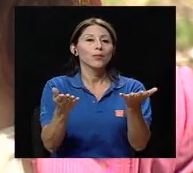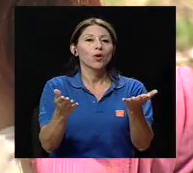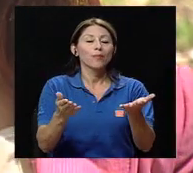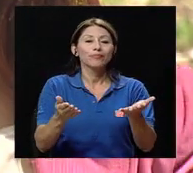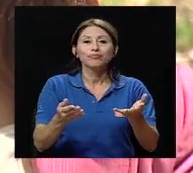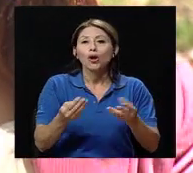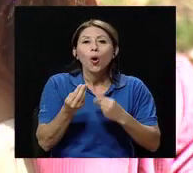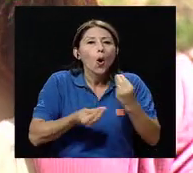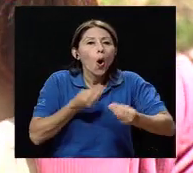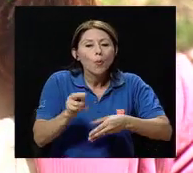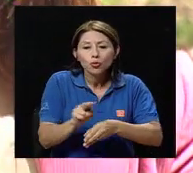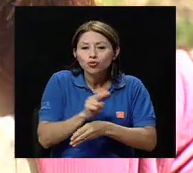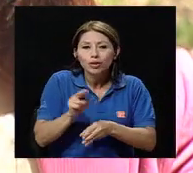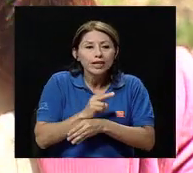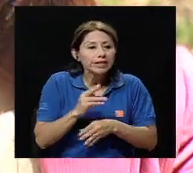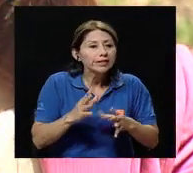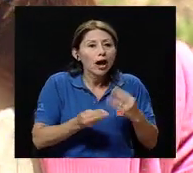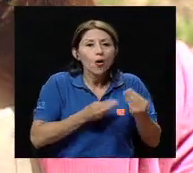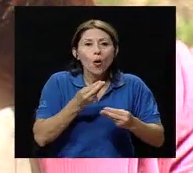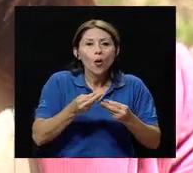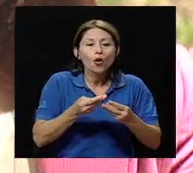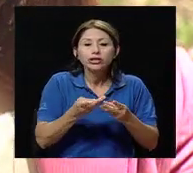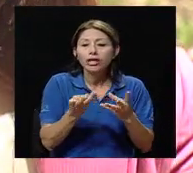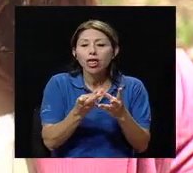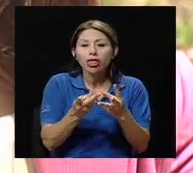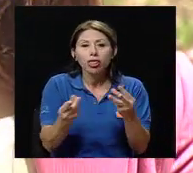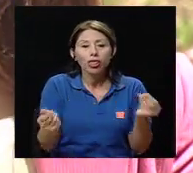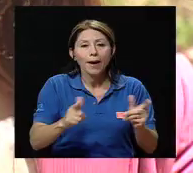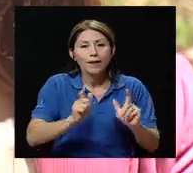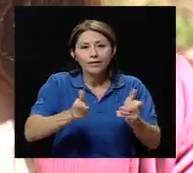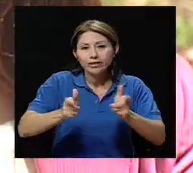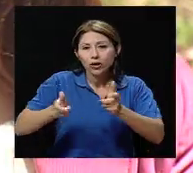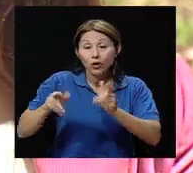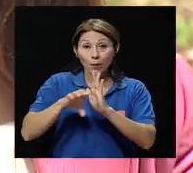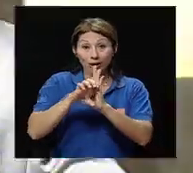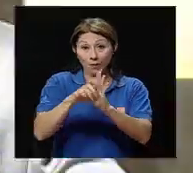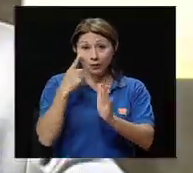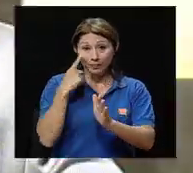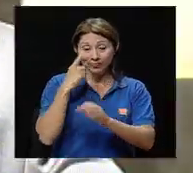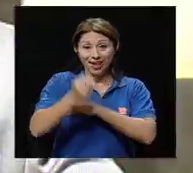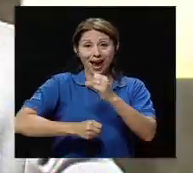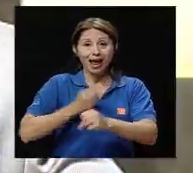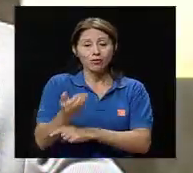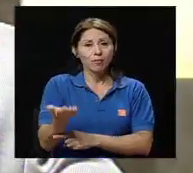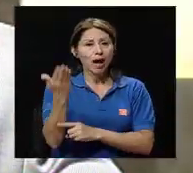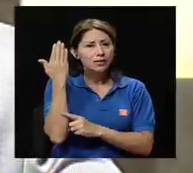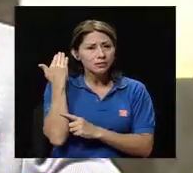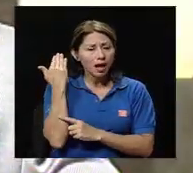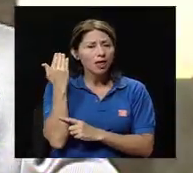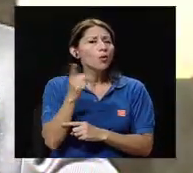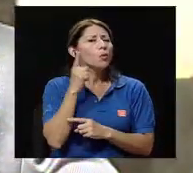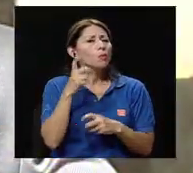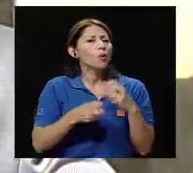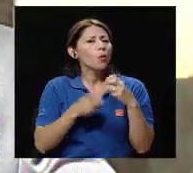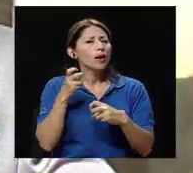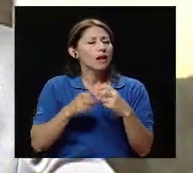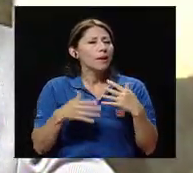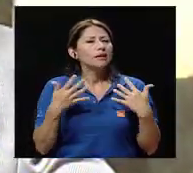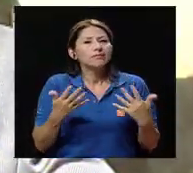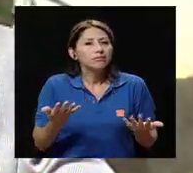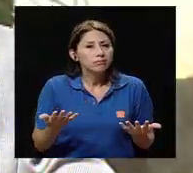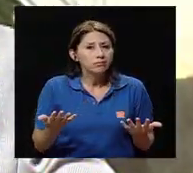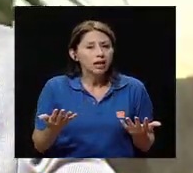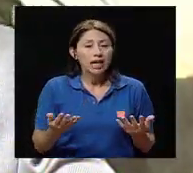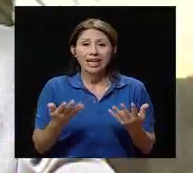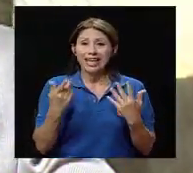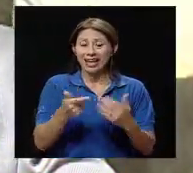tiene que ver con manejo de residuos. Imagínense, por ejemplo, que el año pasado uno de los problemas más